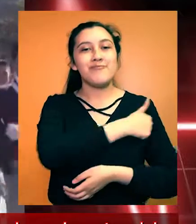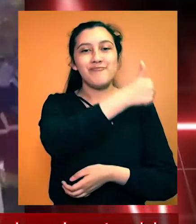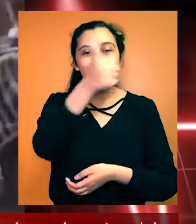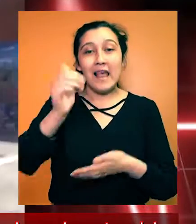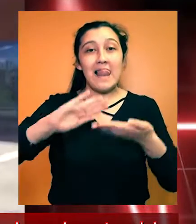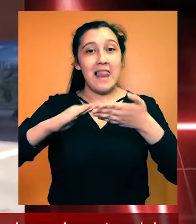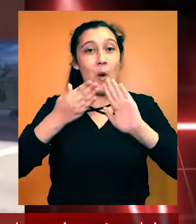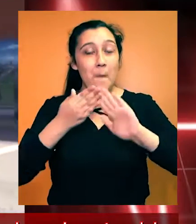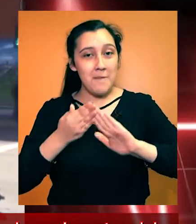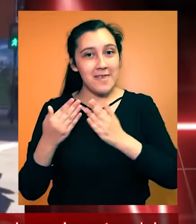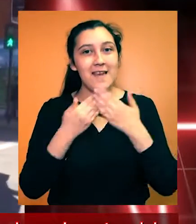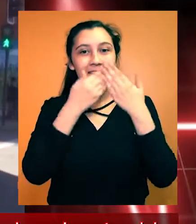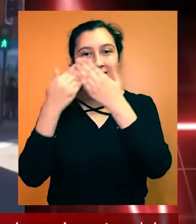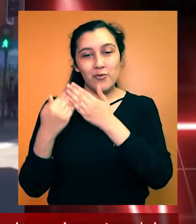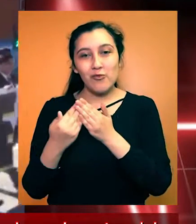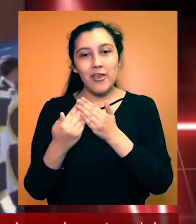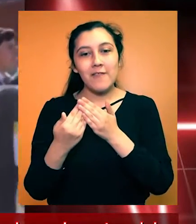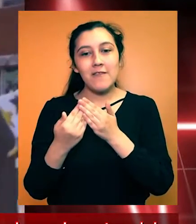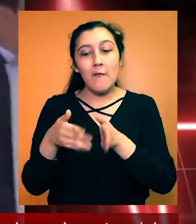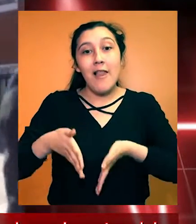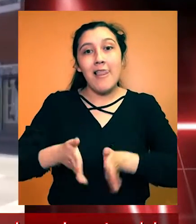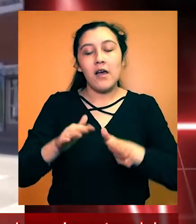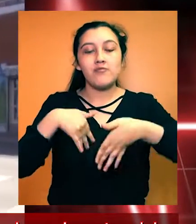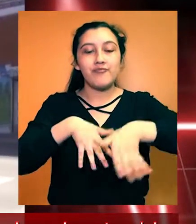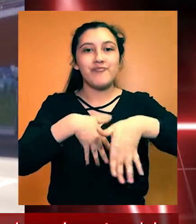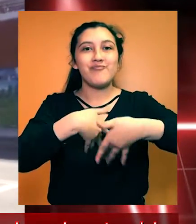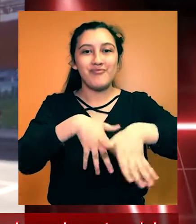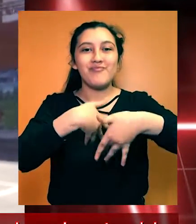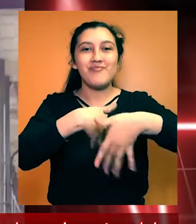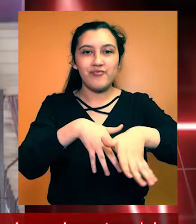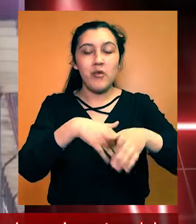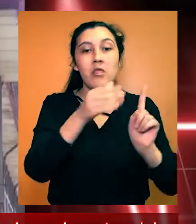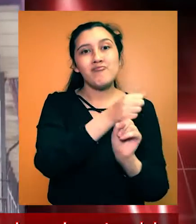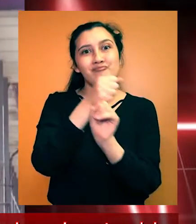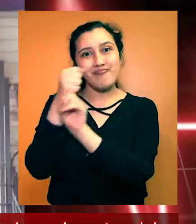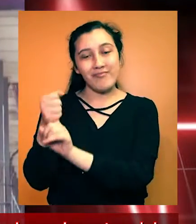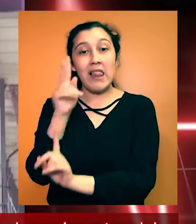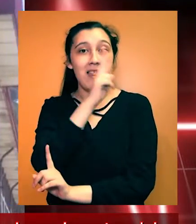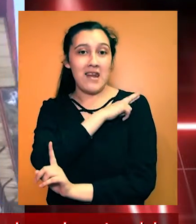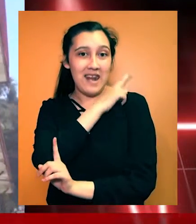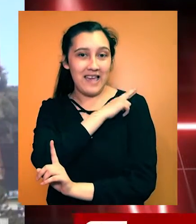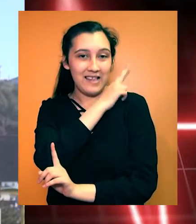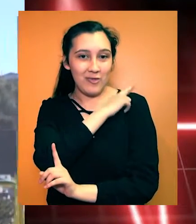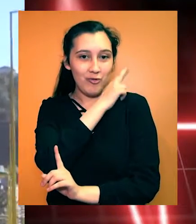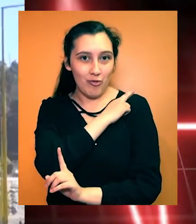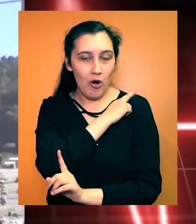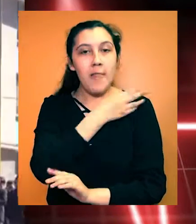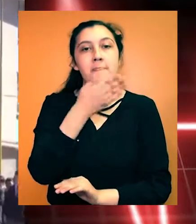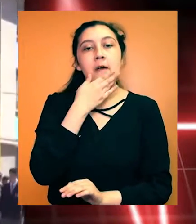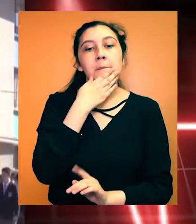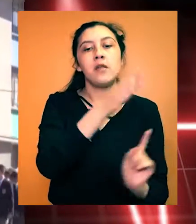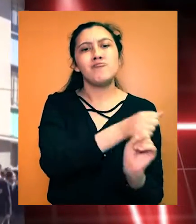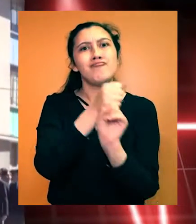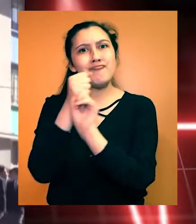Fue la totalidad de la comunidad educativa que salió a las calles, ello en repudio a la salida del rector del emblemático liceo, el que además